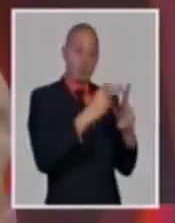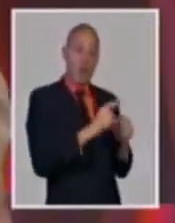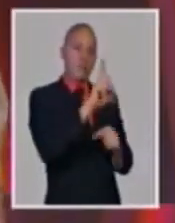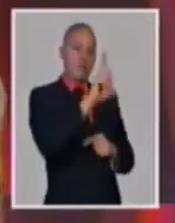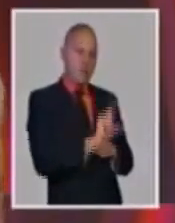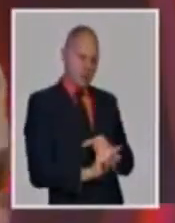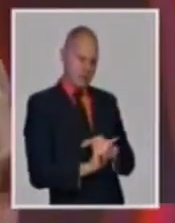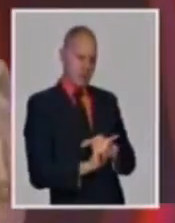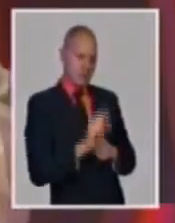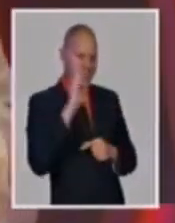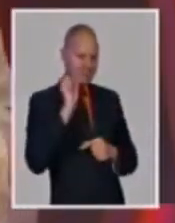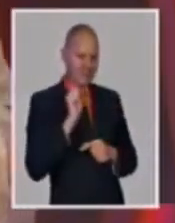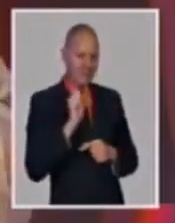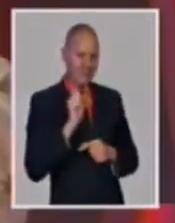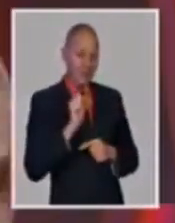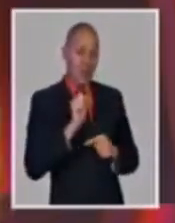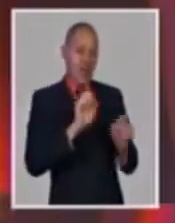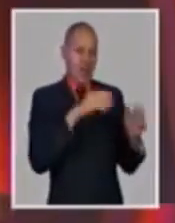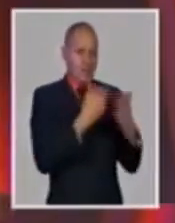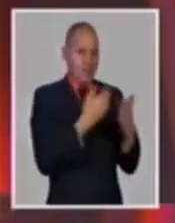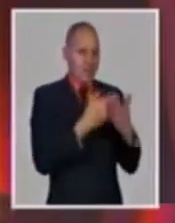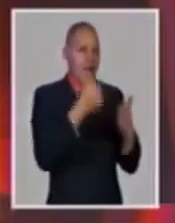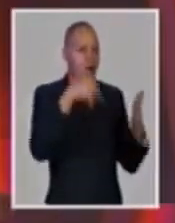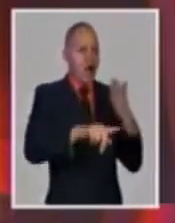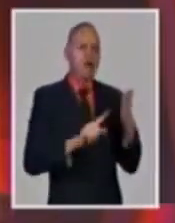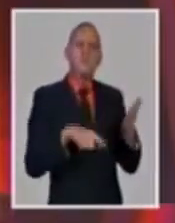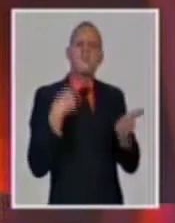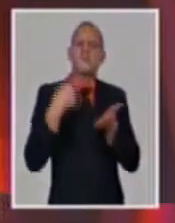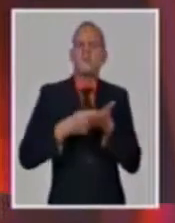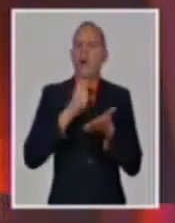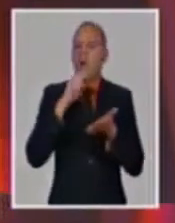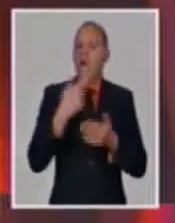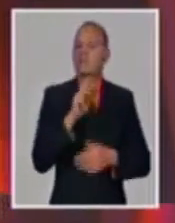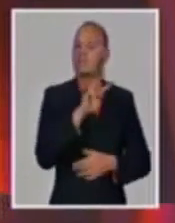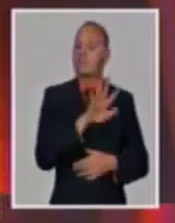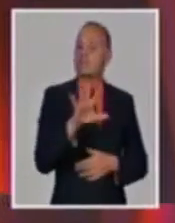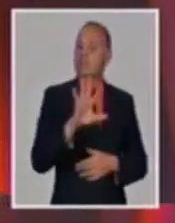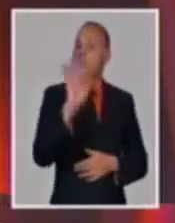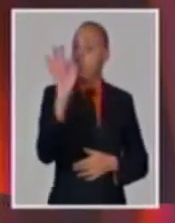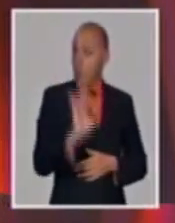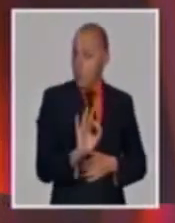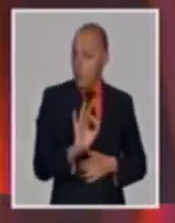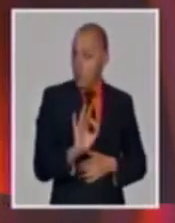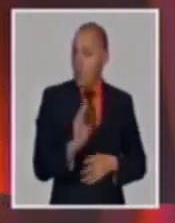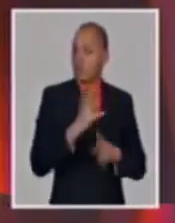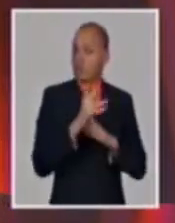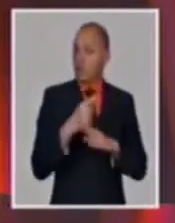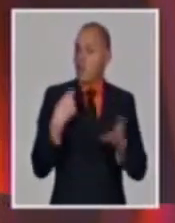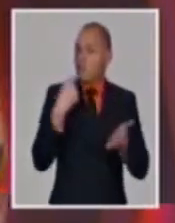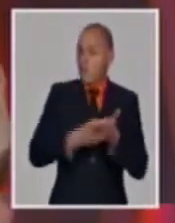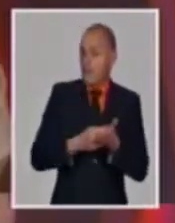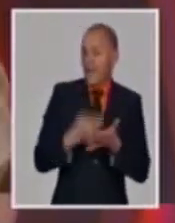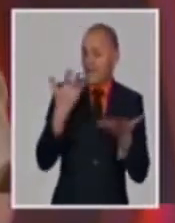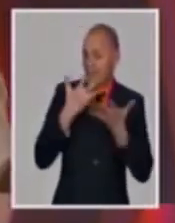las utilidades. Porque las empresas estatales pagan el 35% impuesto a las utilidades. Pero hay otra cosa.